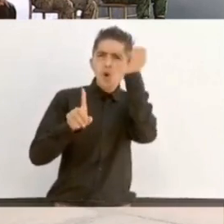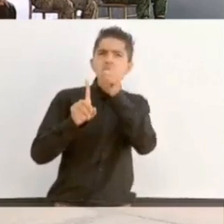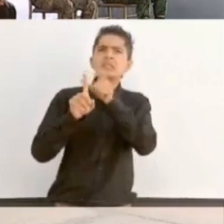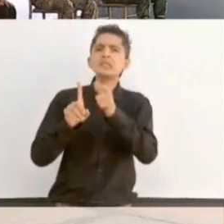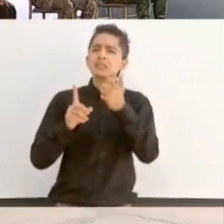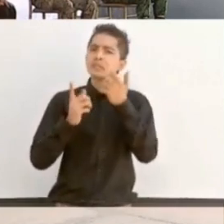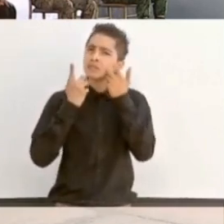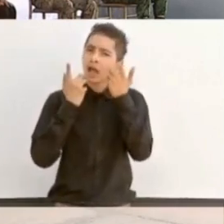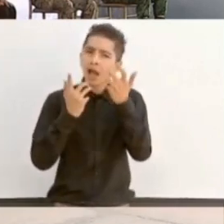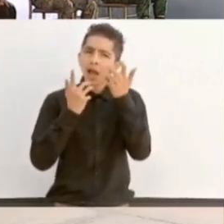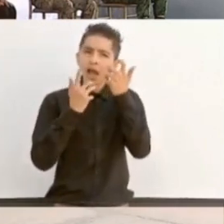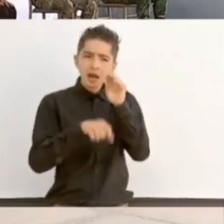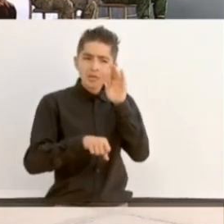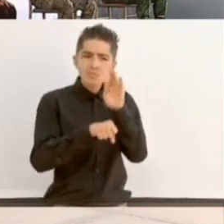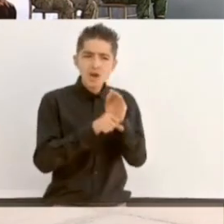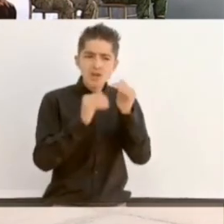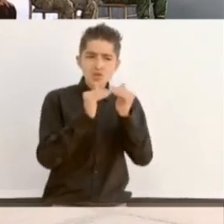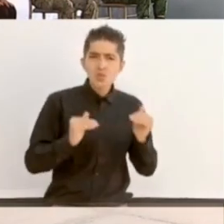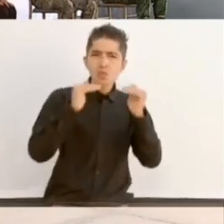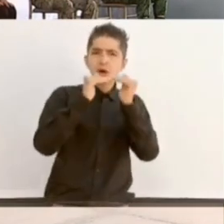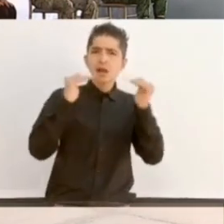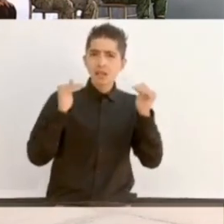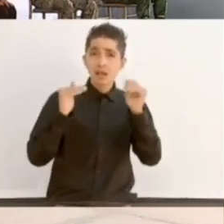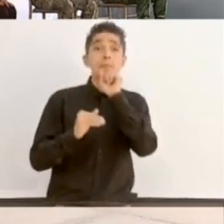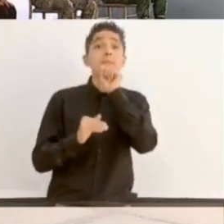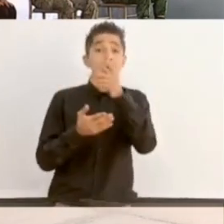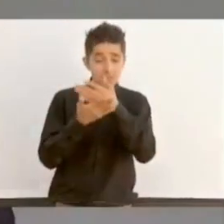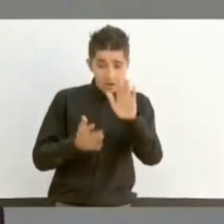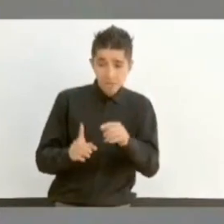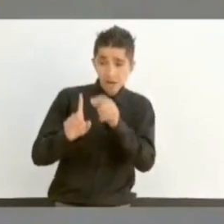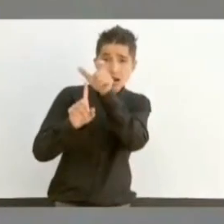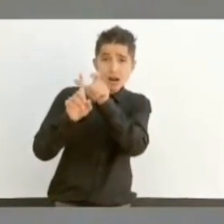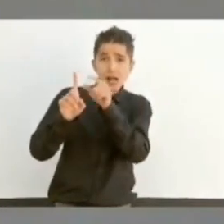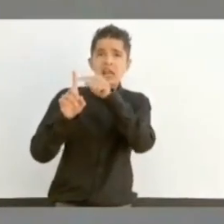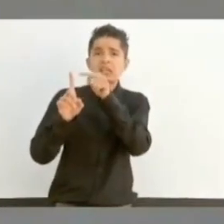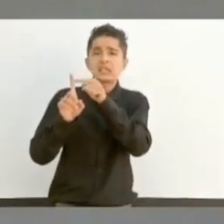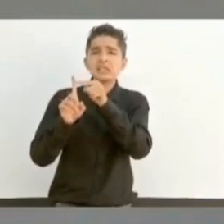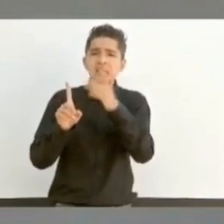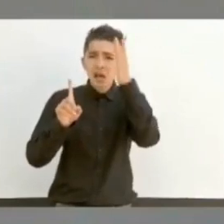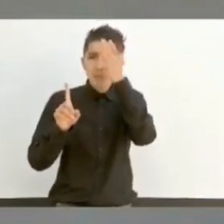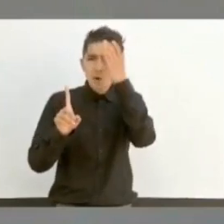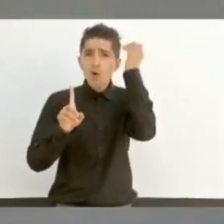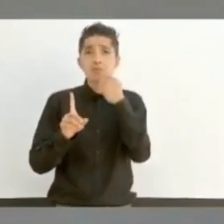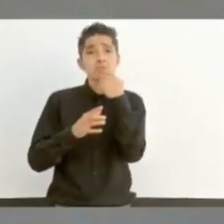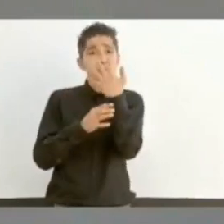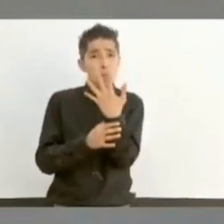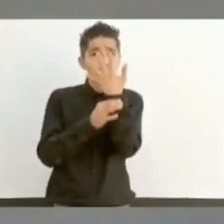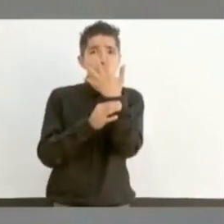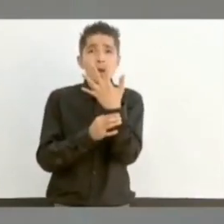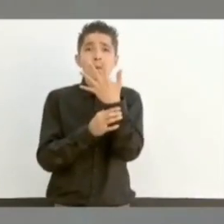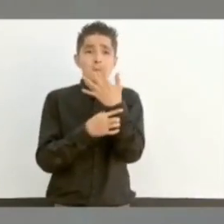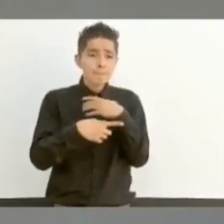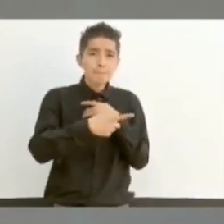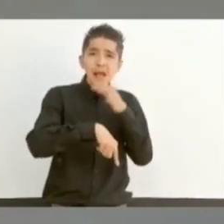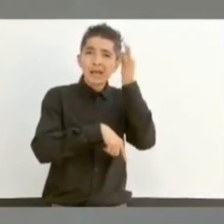Morelos también decía que se elevara el salario del peón,